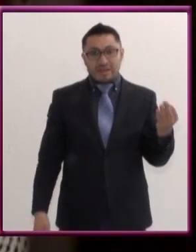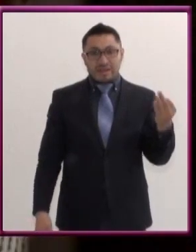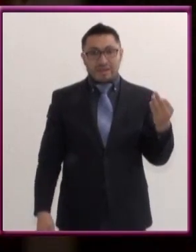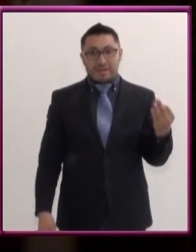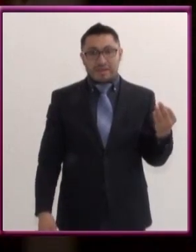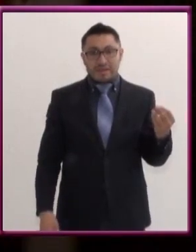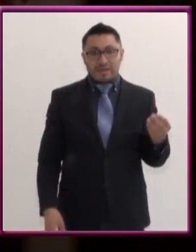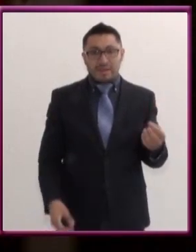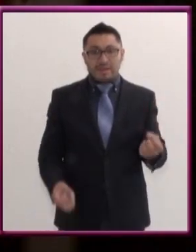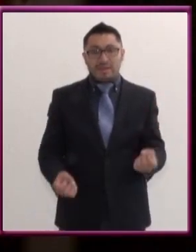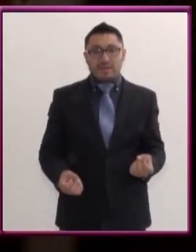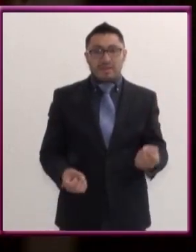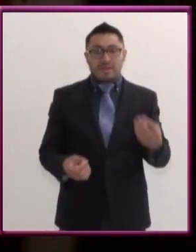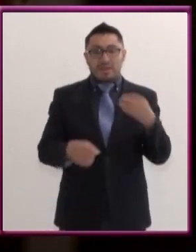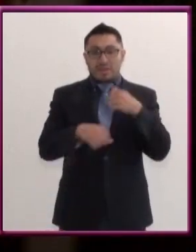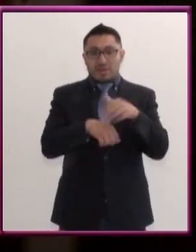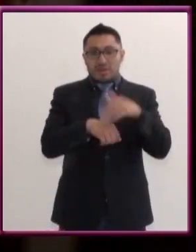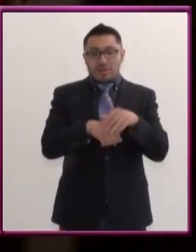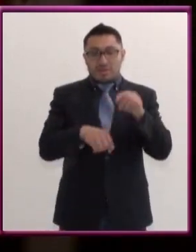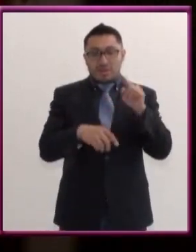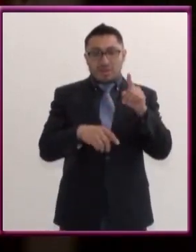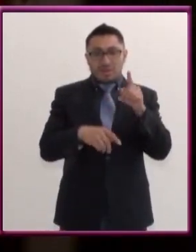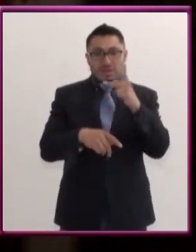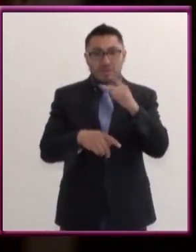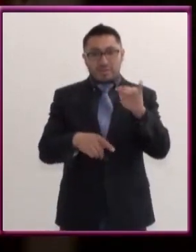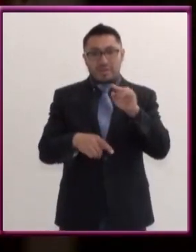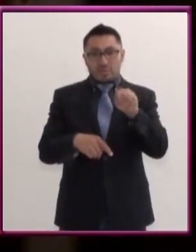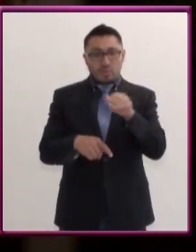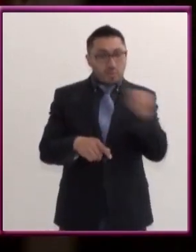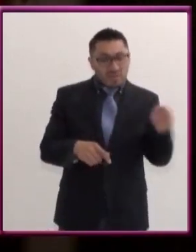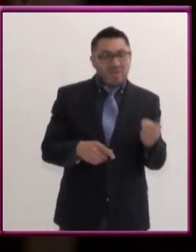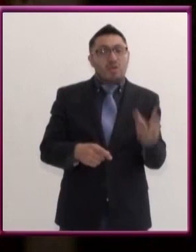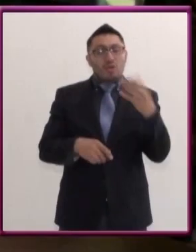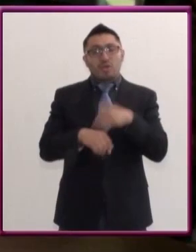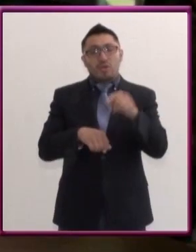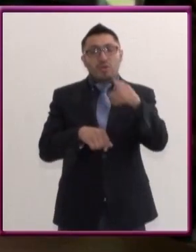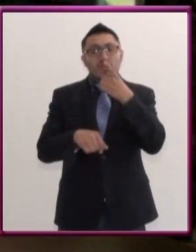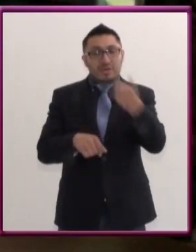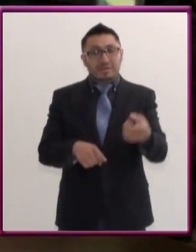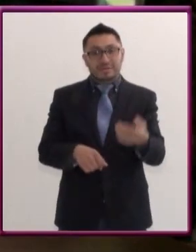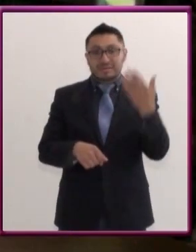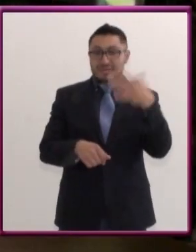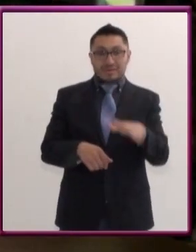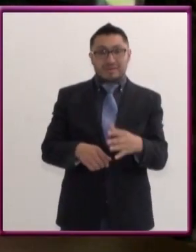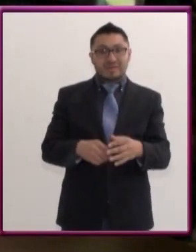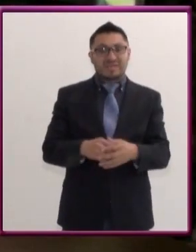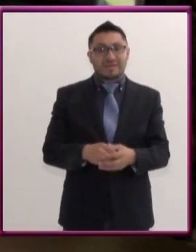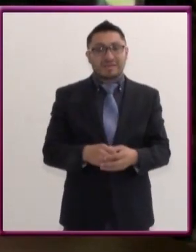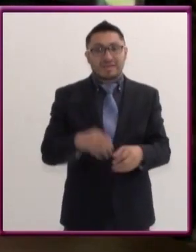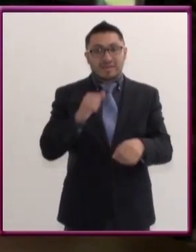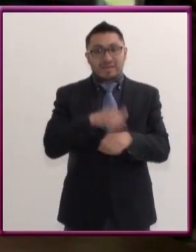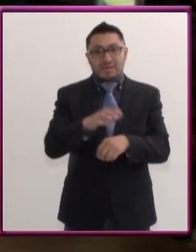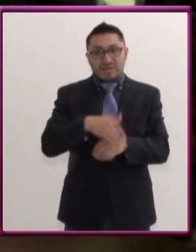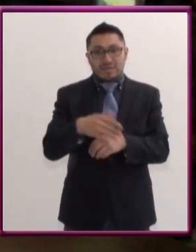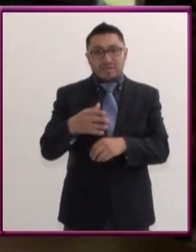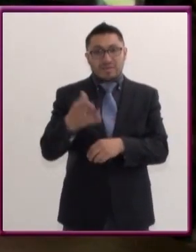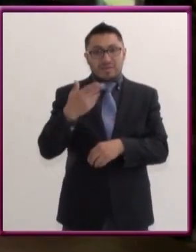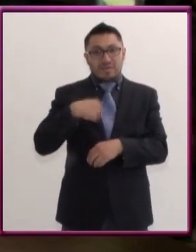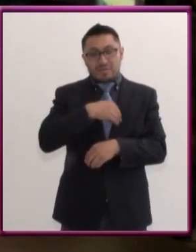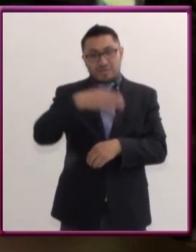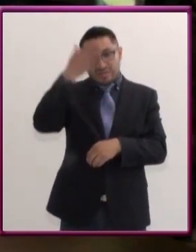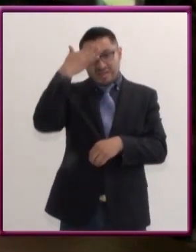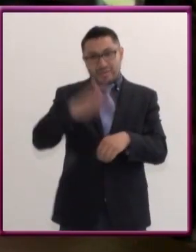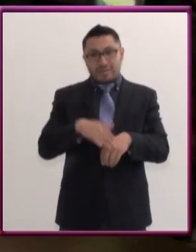cierto número de cifras después del punto pi, ¿cuántas podrías decir? Nada más 10, que son los números que generalmente